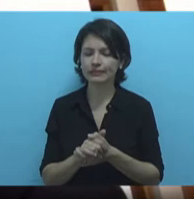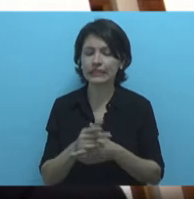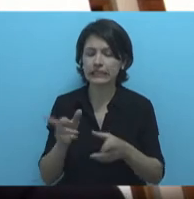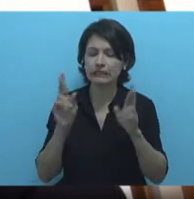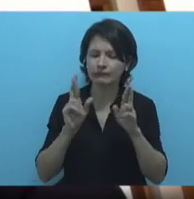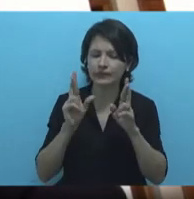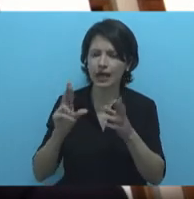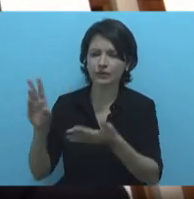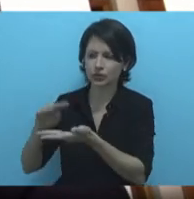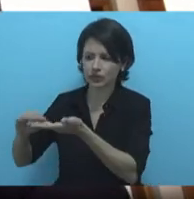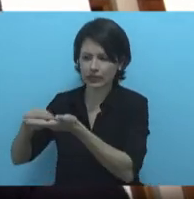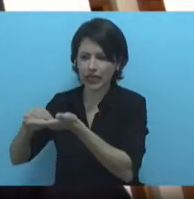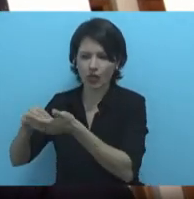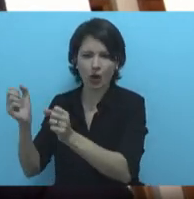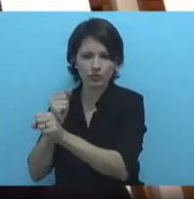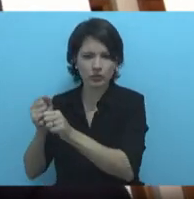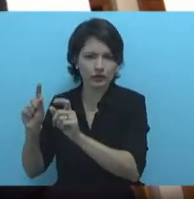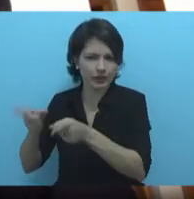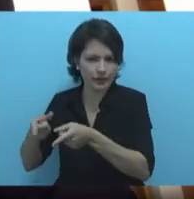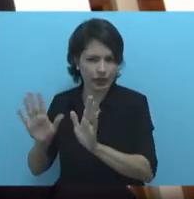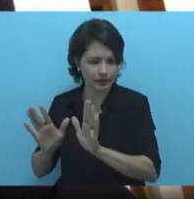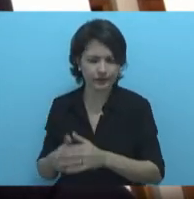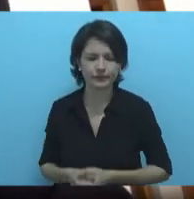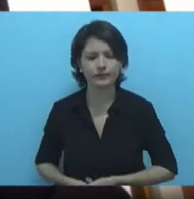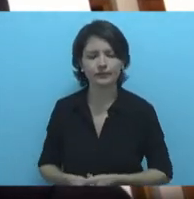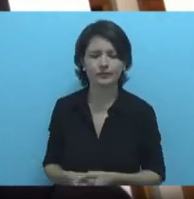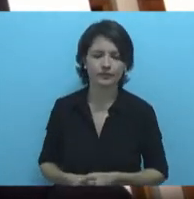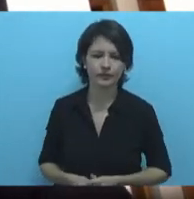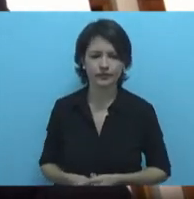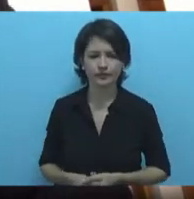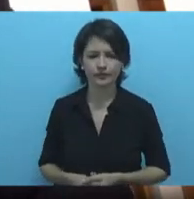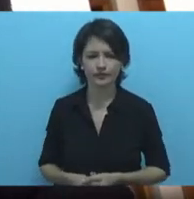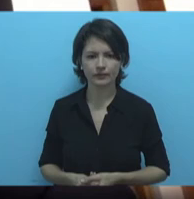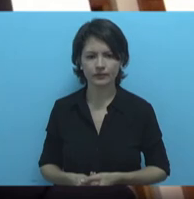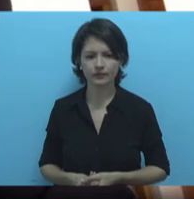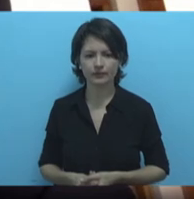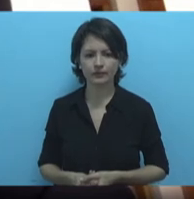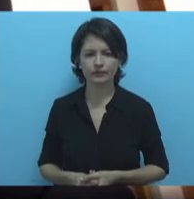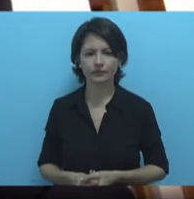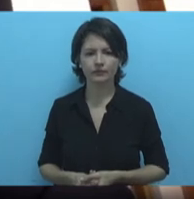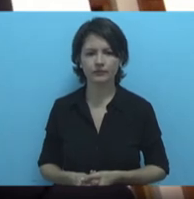también en algún momento pueda darle sanción en definitiva mucho